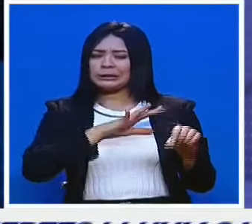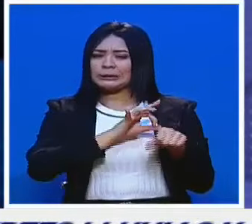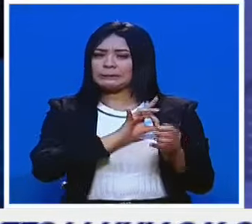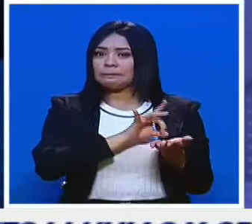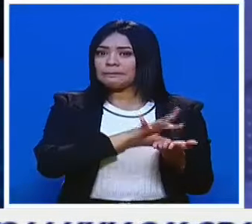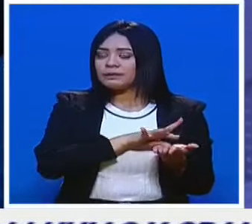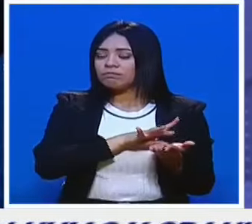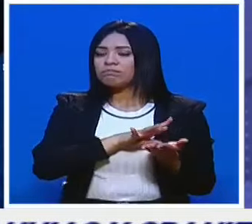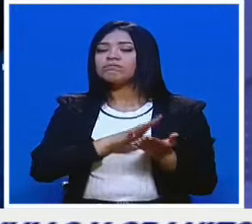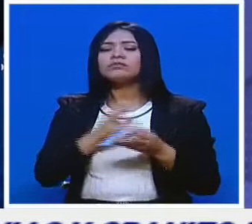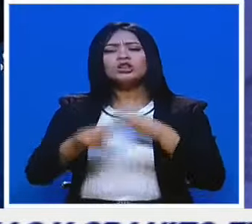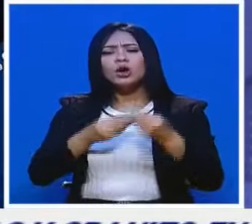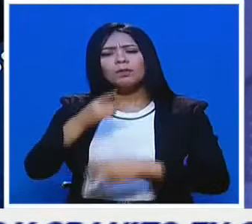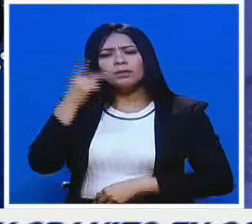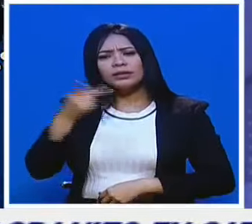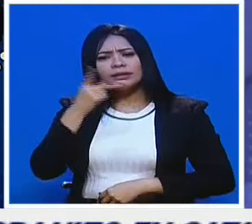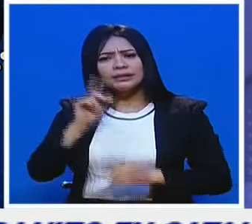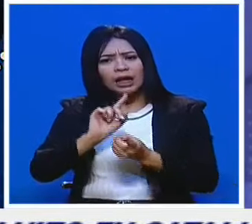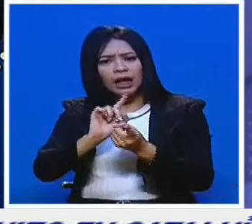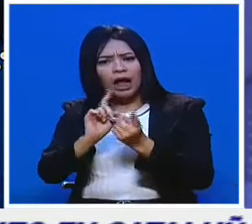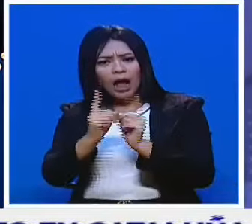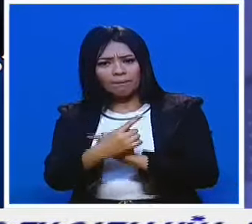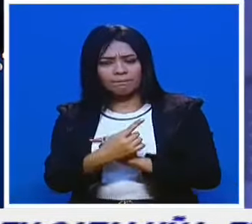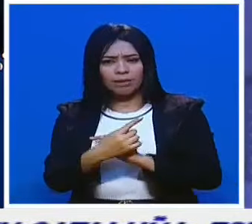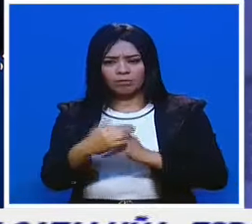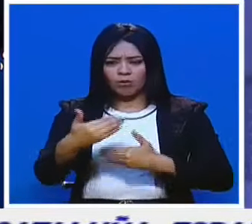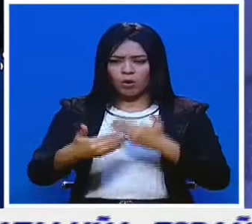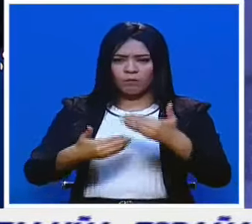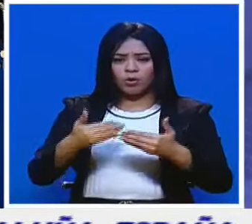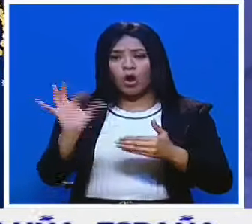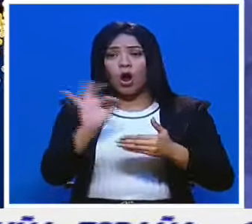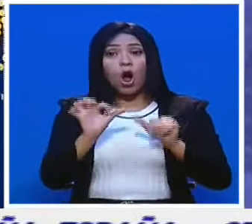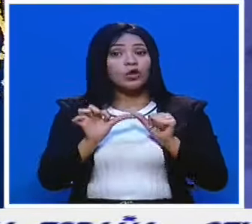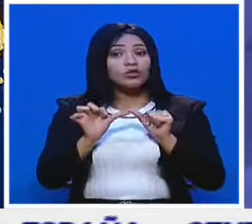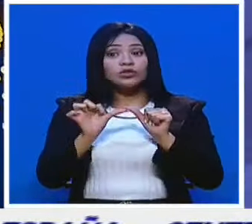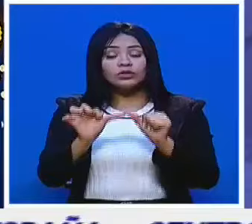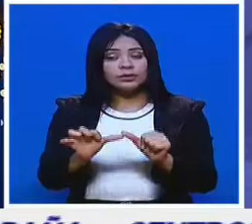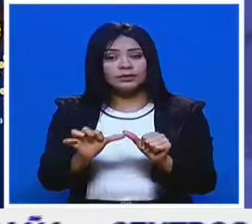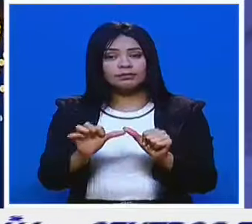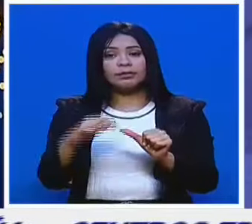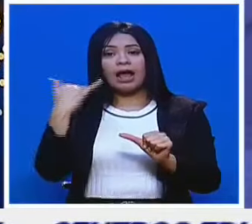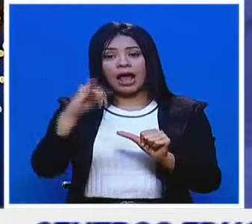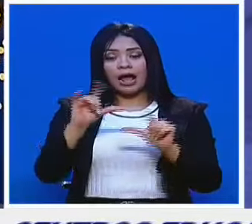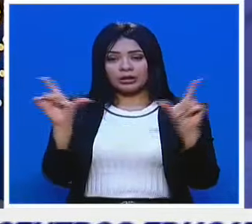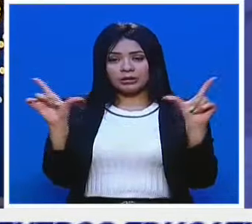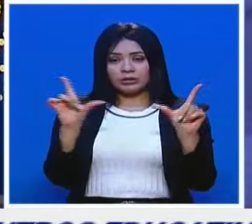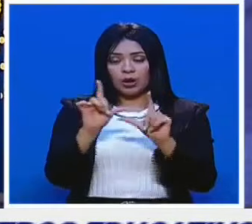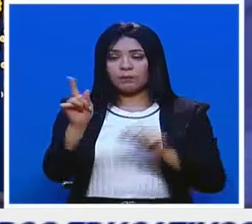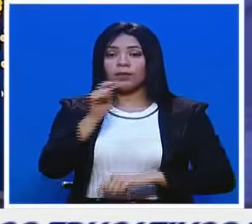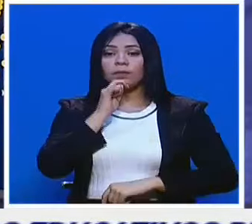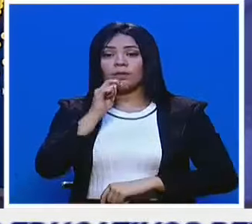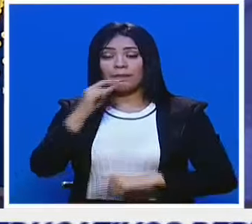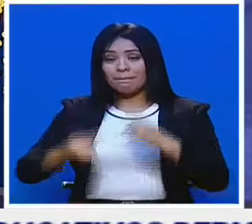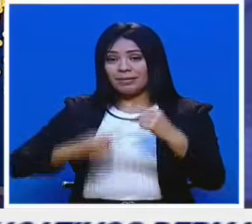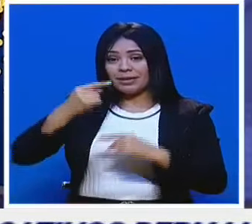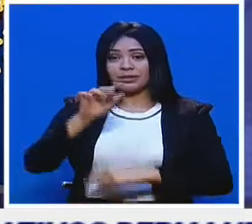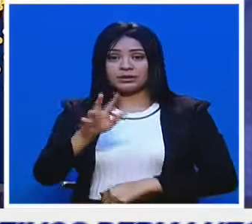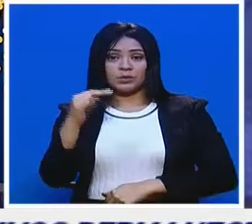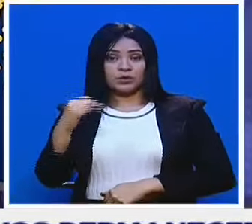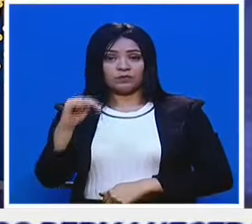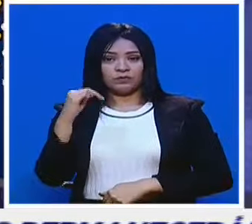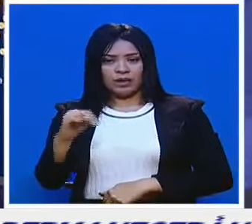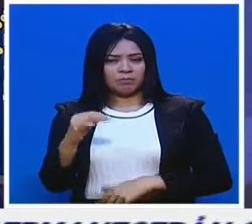la política en Estados Unidos o incluso cómo se mantiene. Tendremos una cobertura especial mañana 5 de noviembre donde